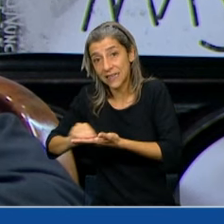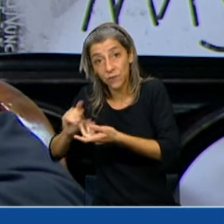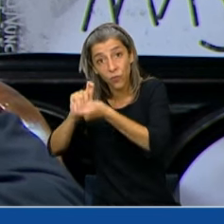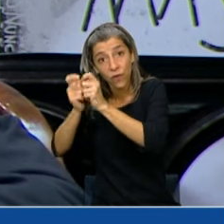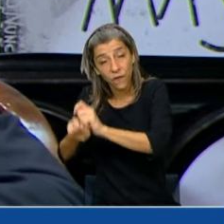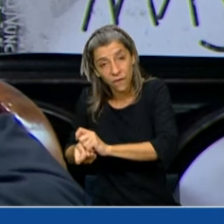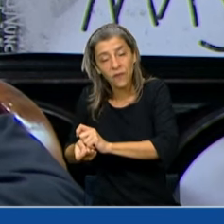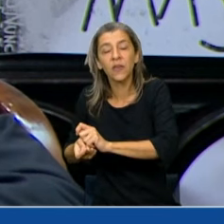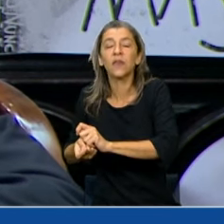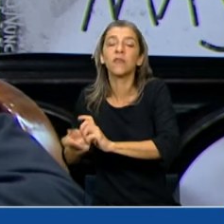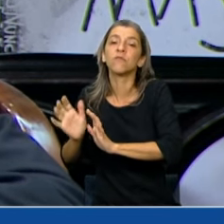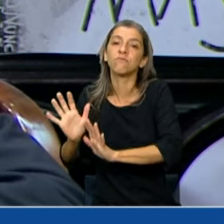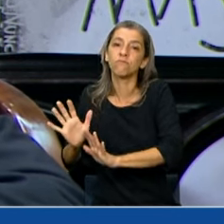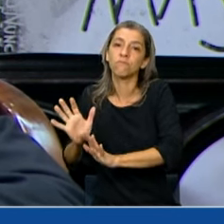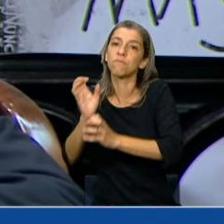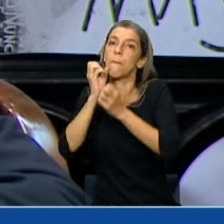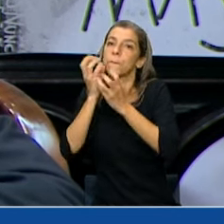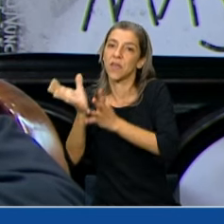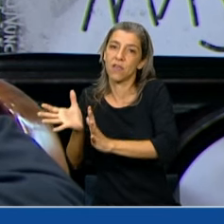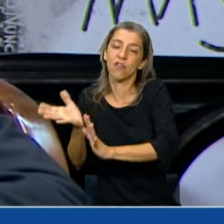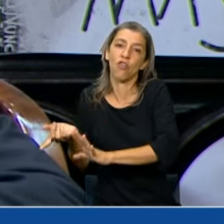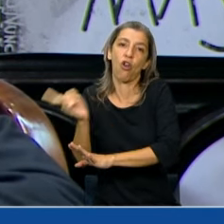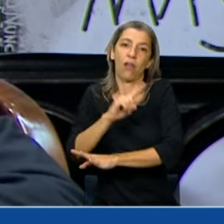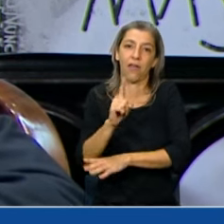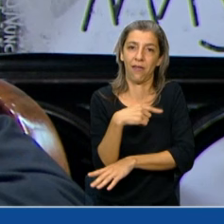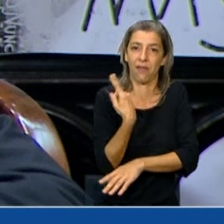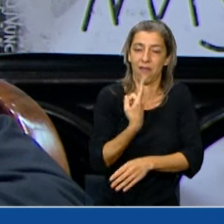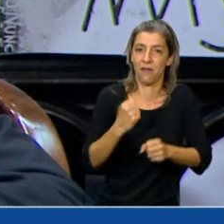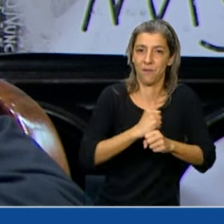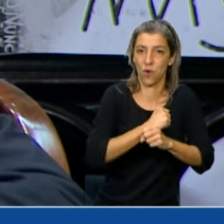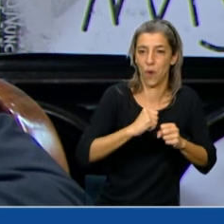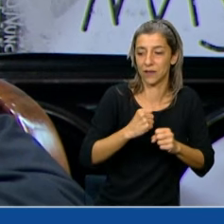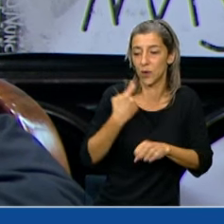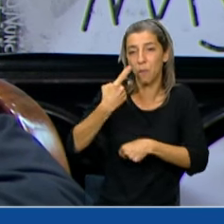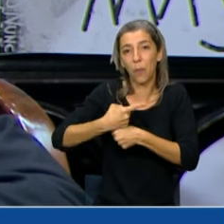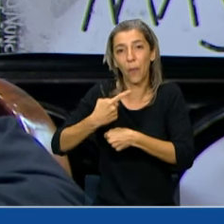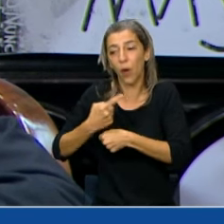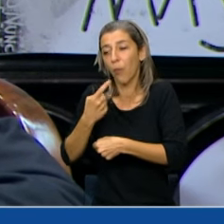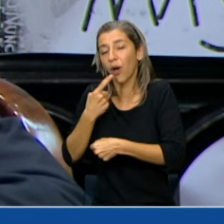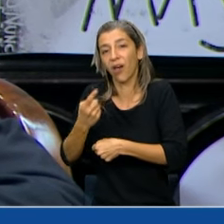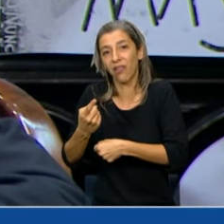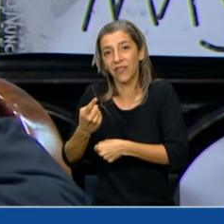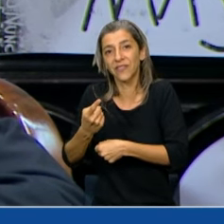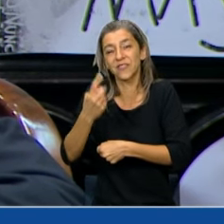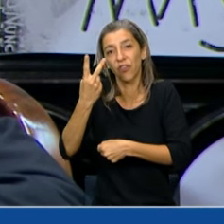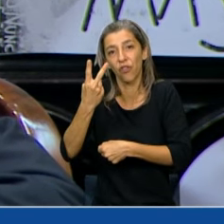aprobó primero porque establece un plazo absolutamente razonable 2s